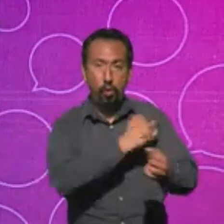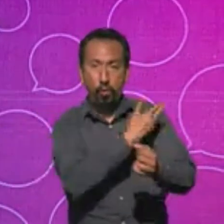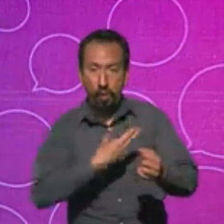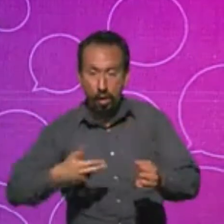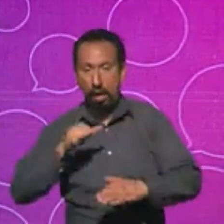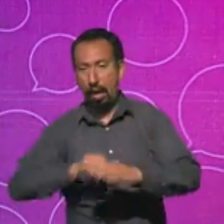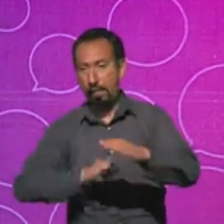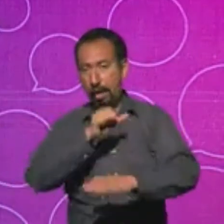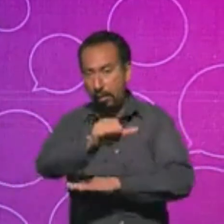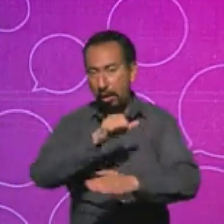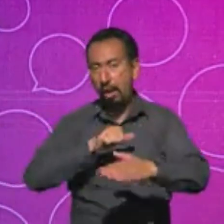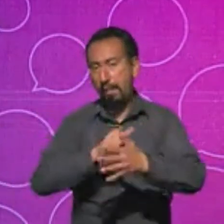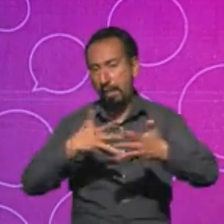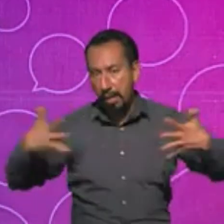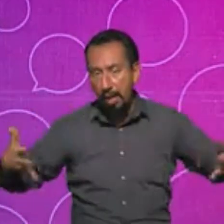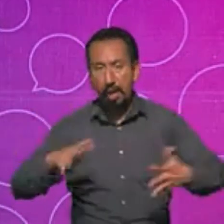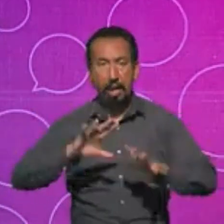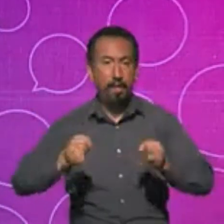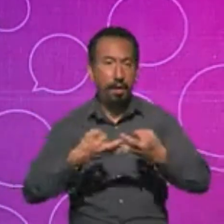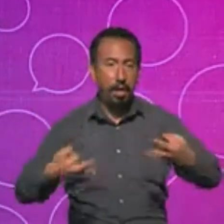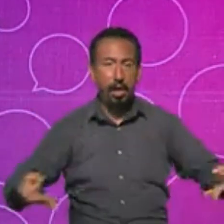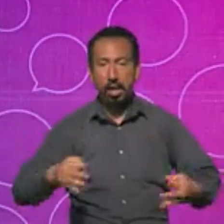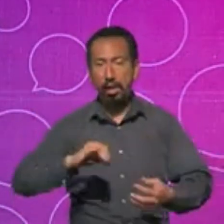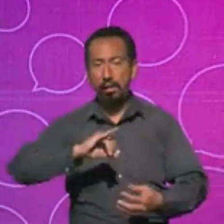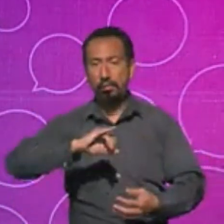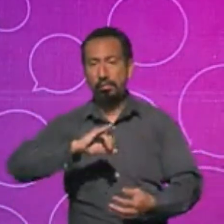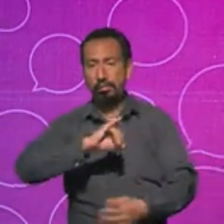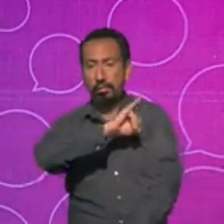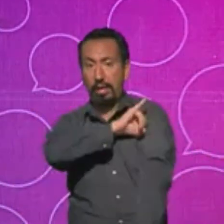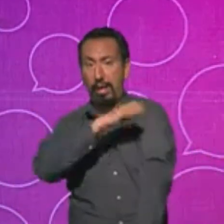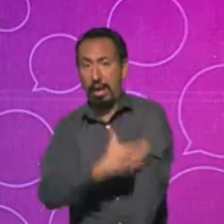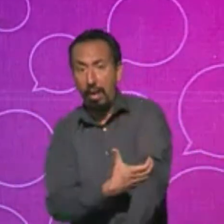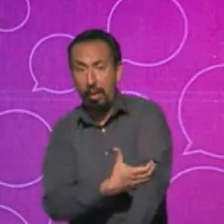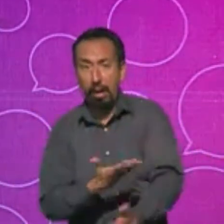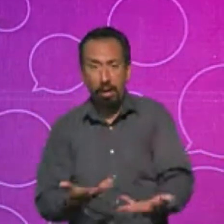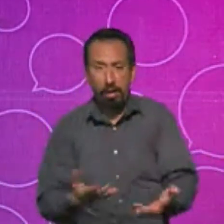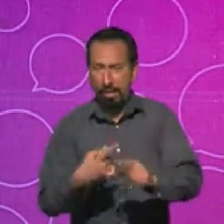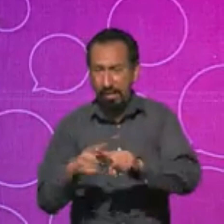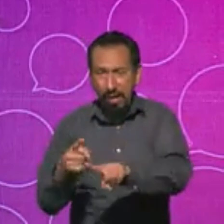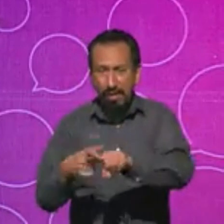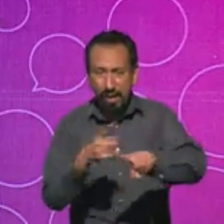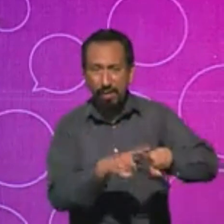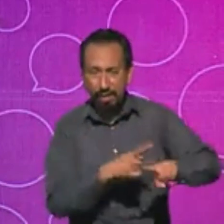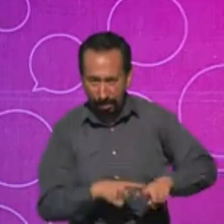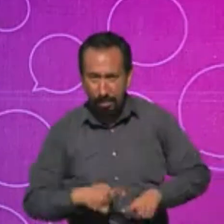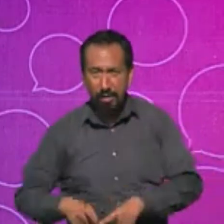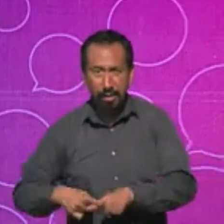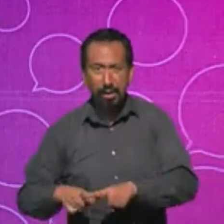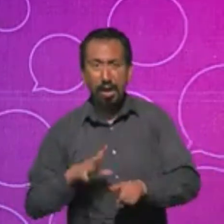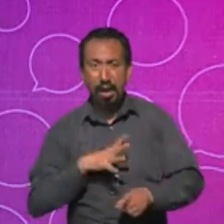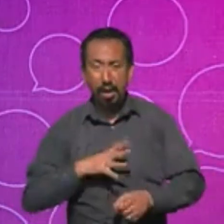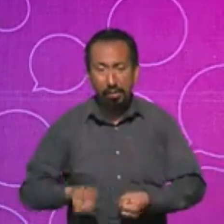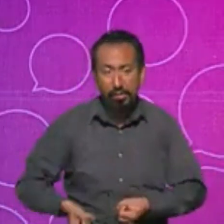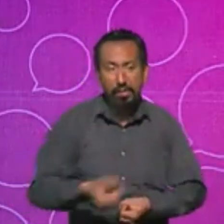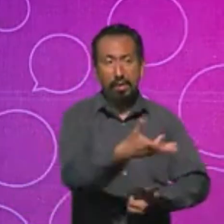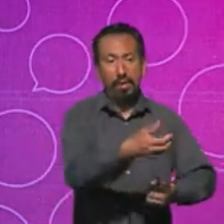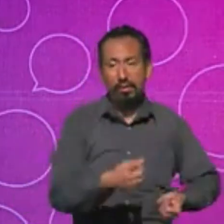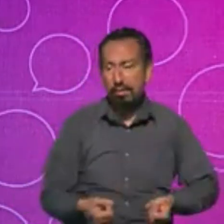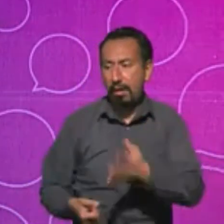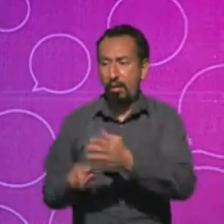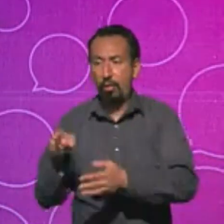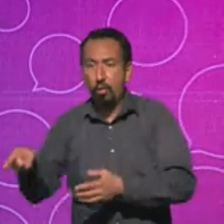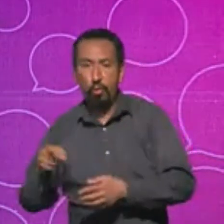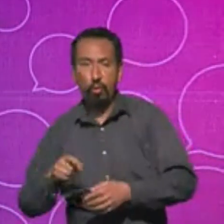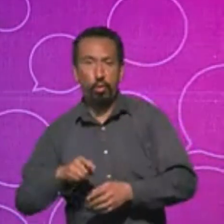apaseos Salvatierra Jerécuaro eh Se la han pasado lanzando la pelotita que si es